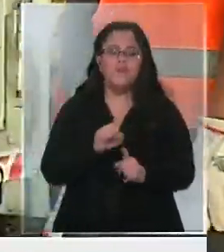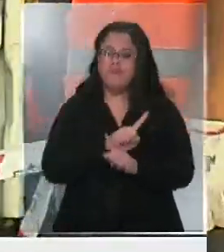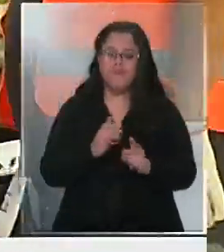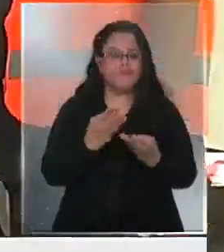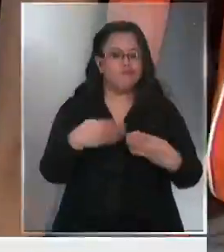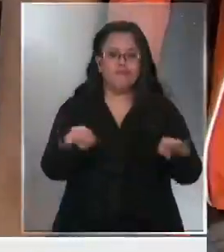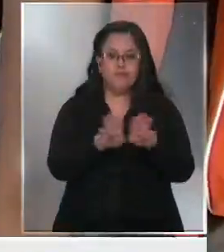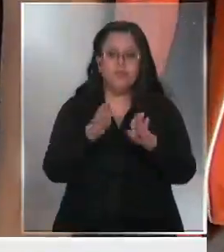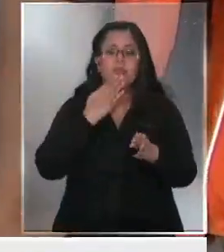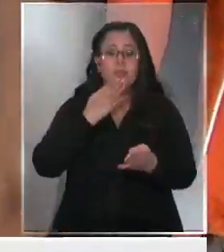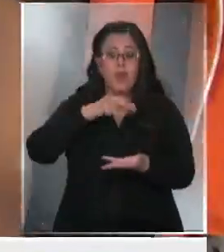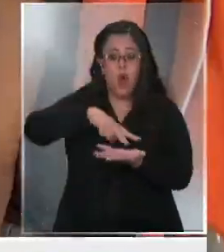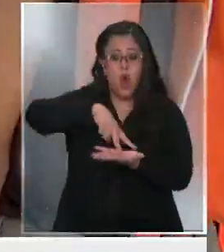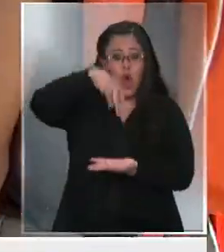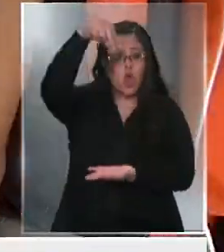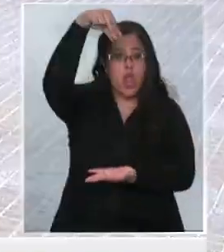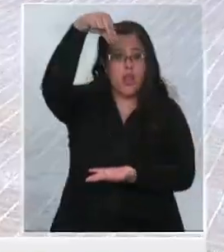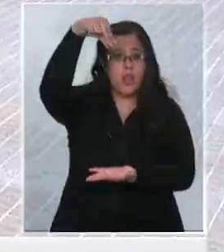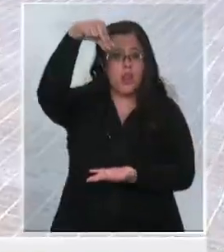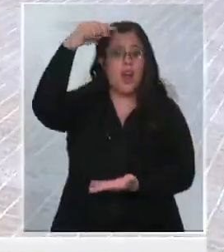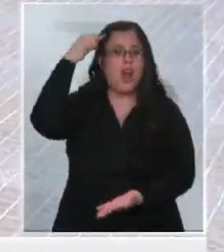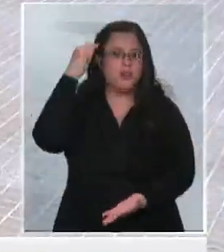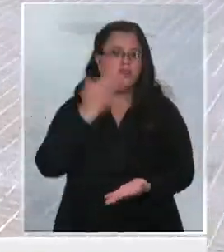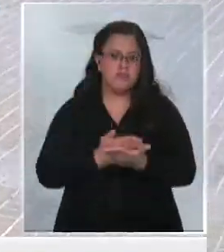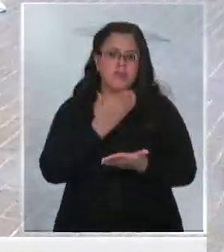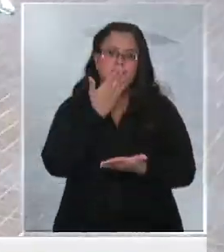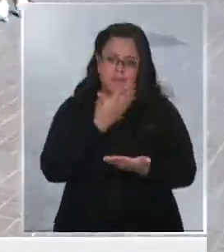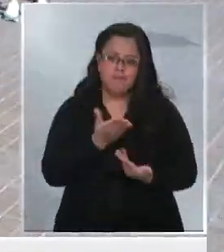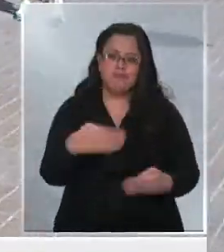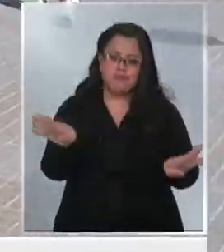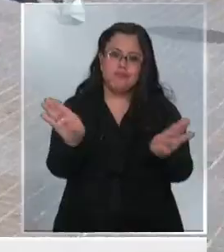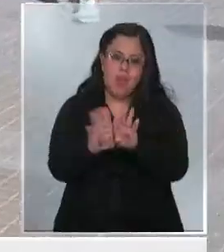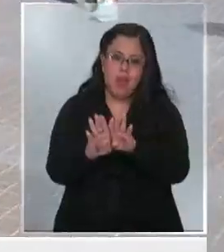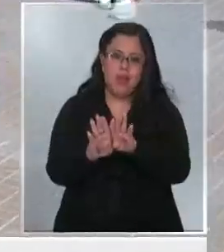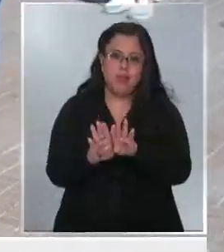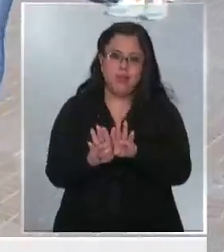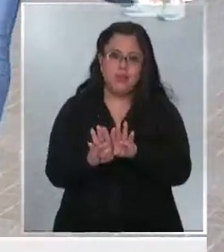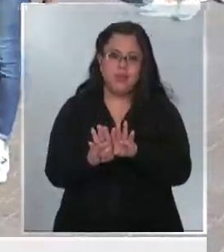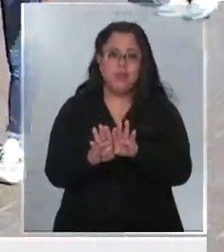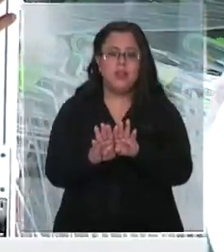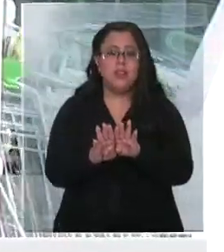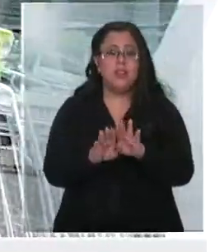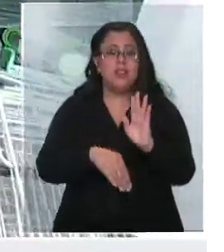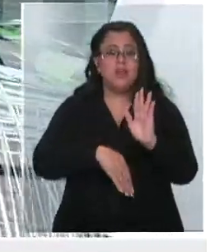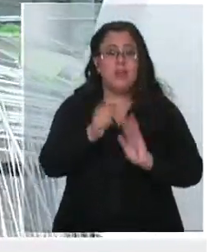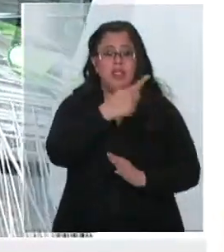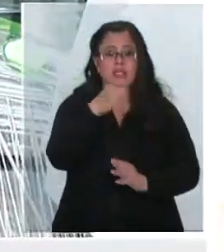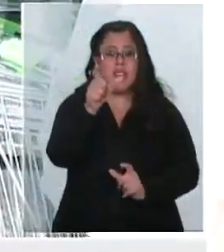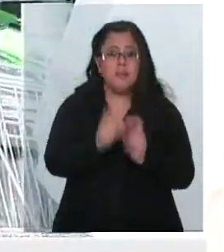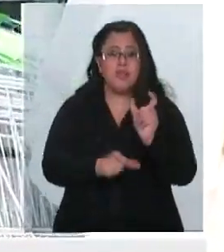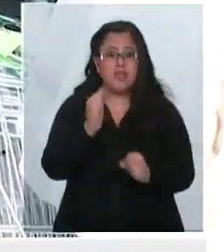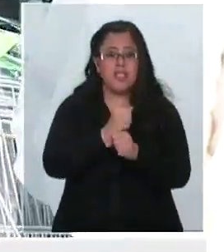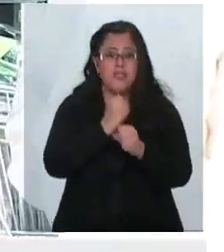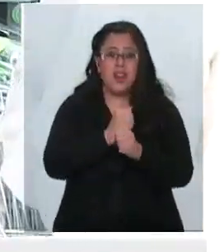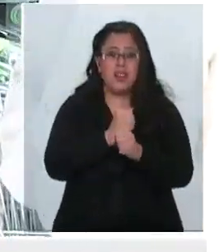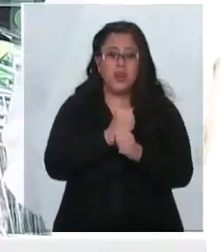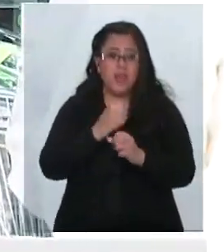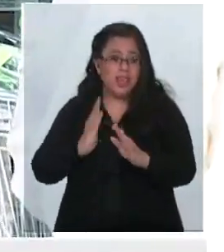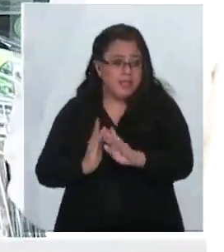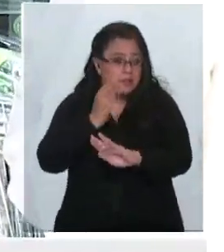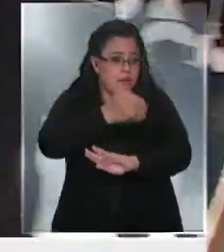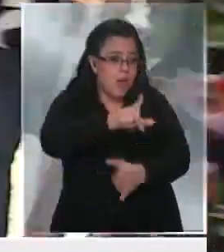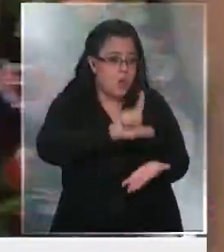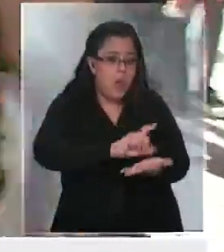el Costanera Center decidió a primera hora permanecer también cerrado. Cientos de trabajadores tuvieron que regresar a sus